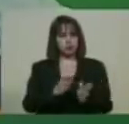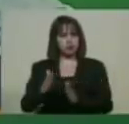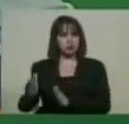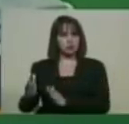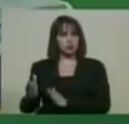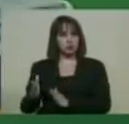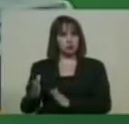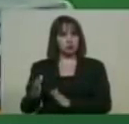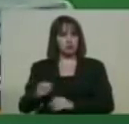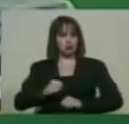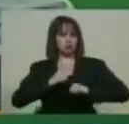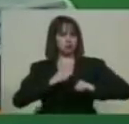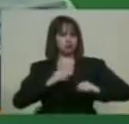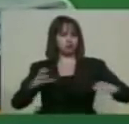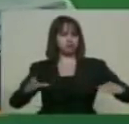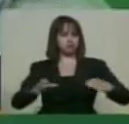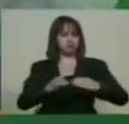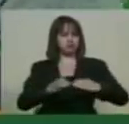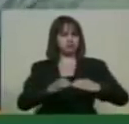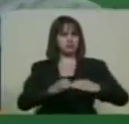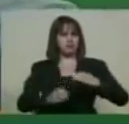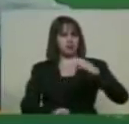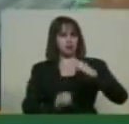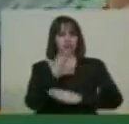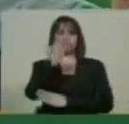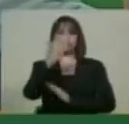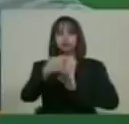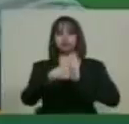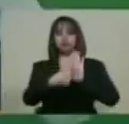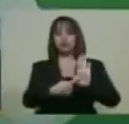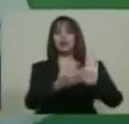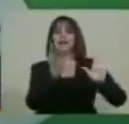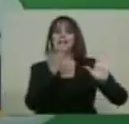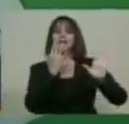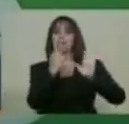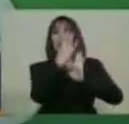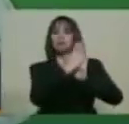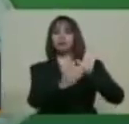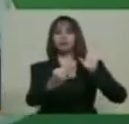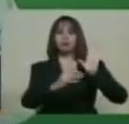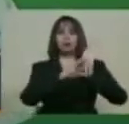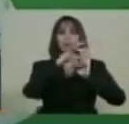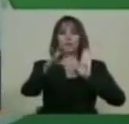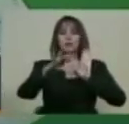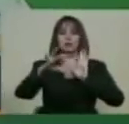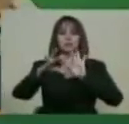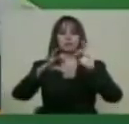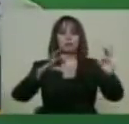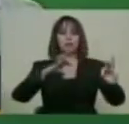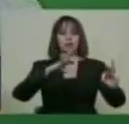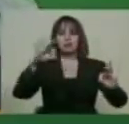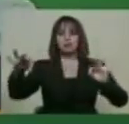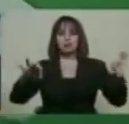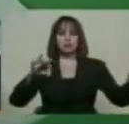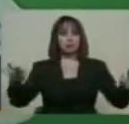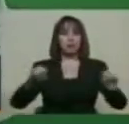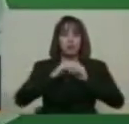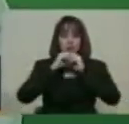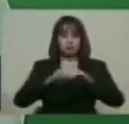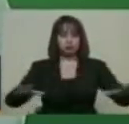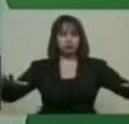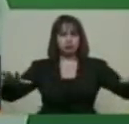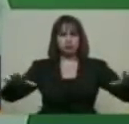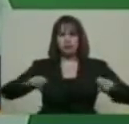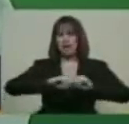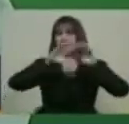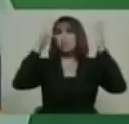Que ese poder emane ejemplo más allá del territorio del suelo patrio,